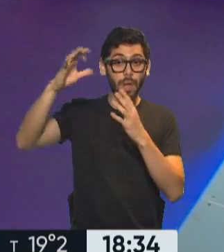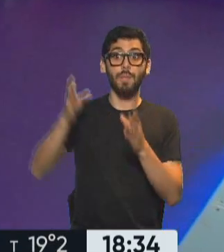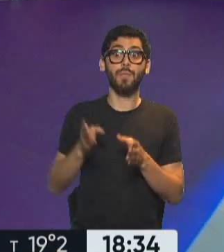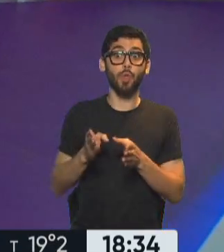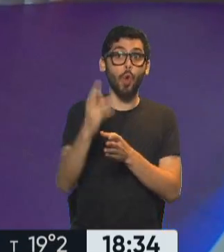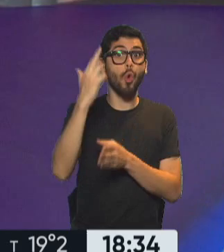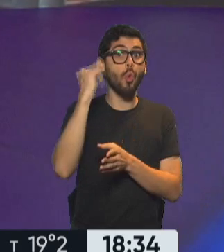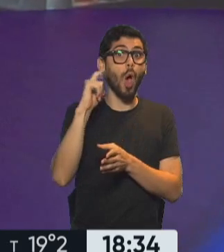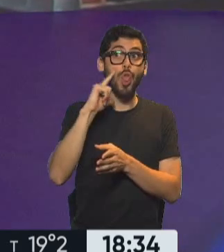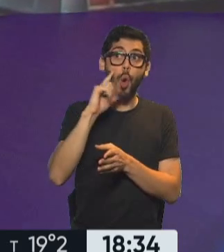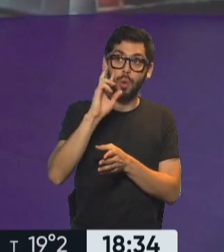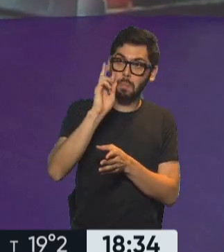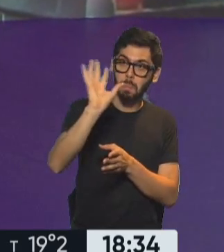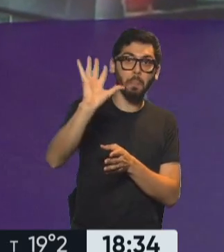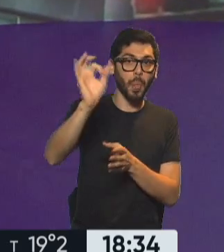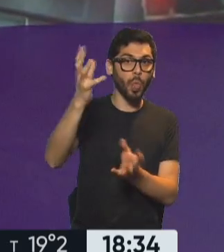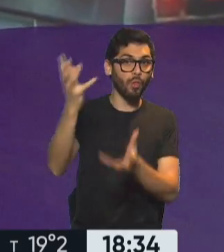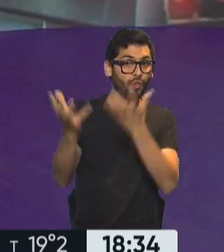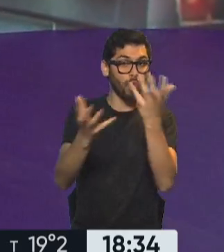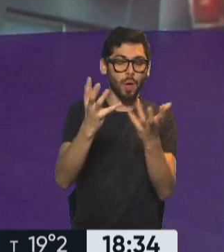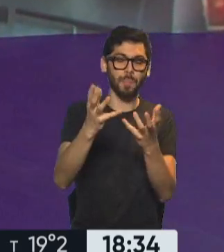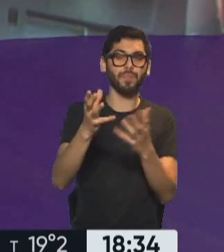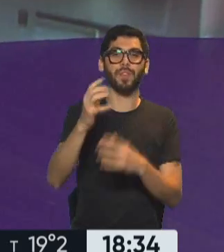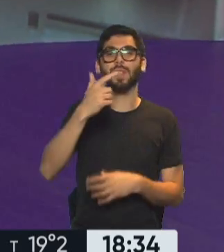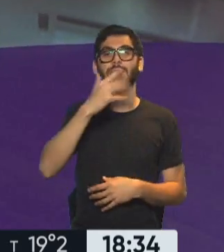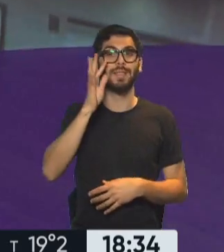9 de Julio. A propósito de este tema, vemos este informe de Alfredo Simón.